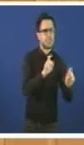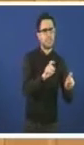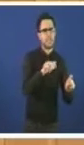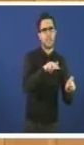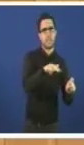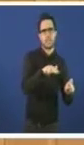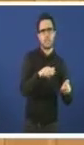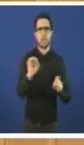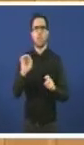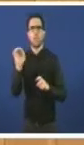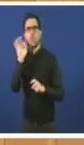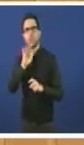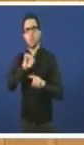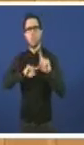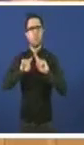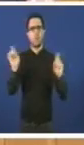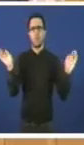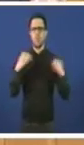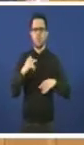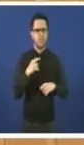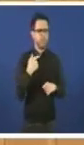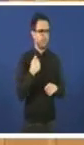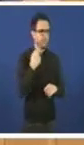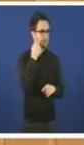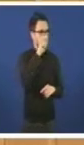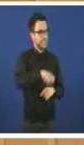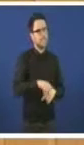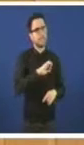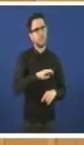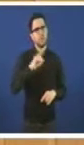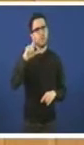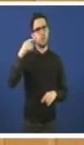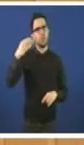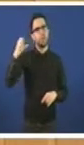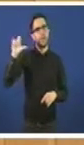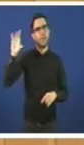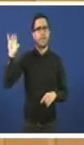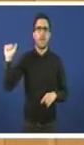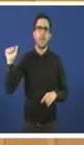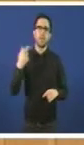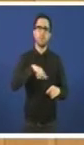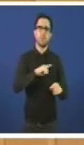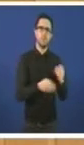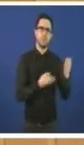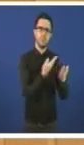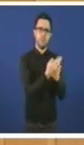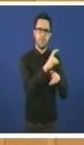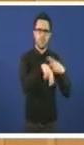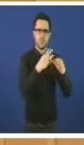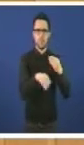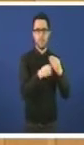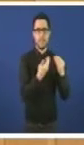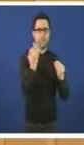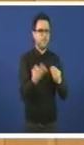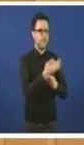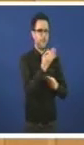señor lobeira nosotros presentamos dijo una enmienda ya por lo que dice usted sabe lo que no y ni siquiera vaya a tomar en consideración porque el consenso no interesa absolutamente